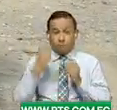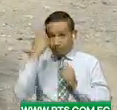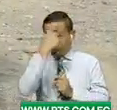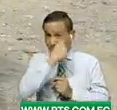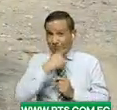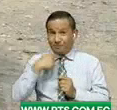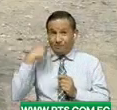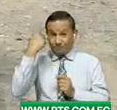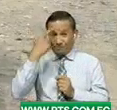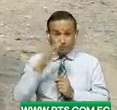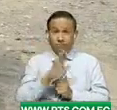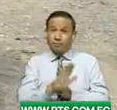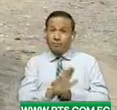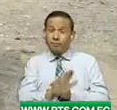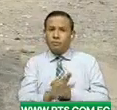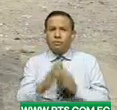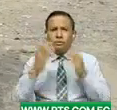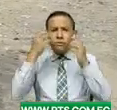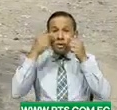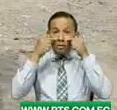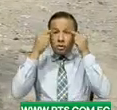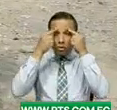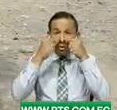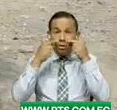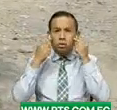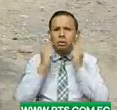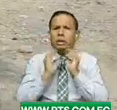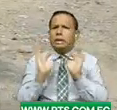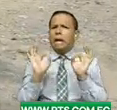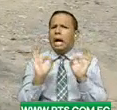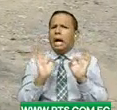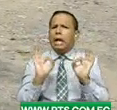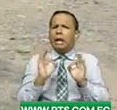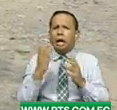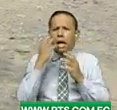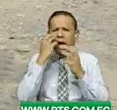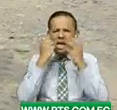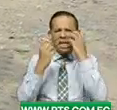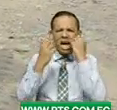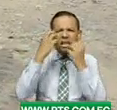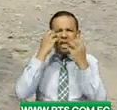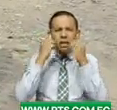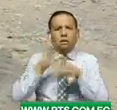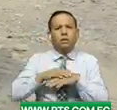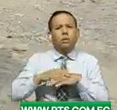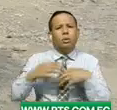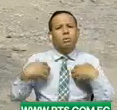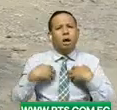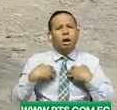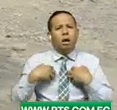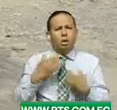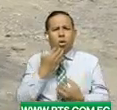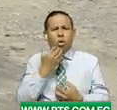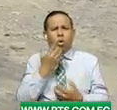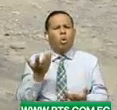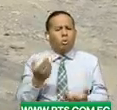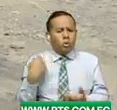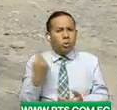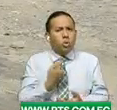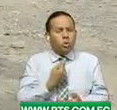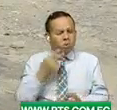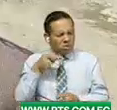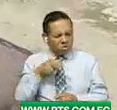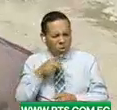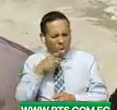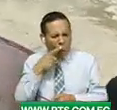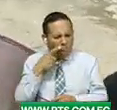cara ya no existía. Nos dimos cuenta que era una persona femenina es por los pelos que estaba ahí